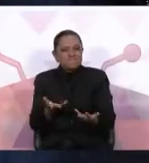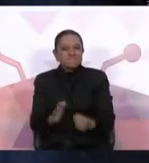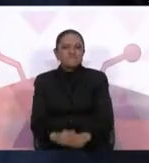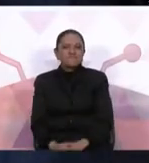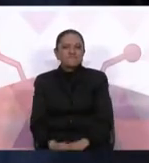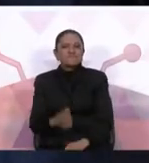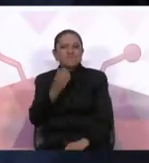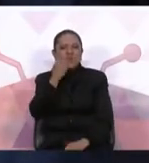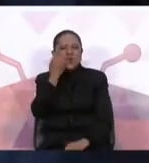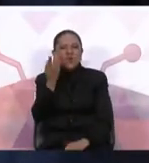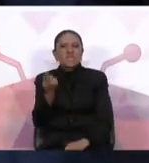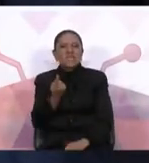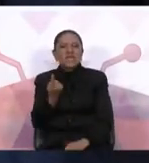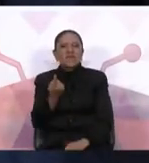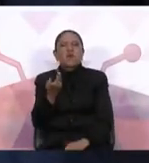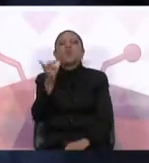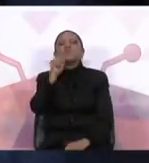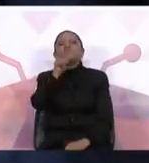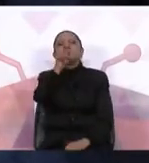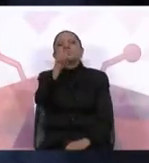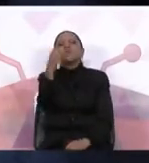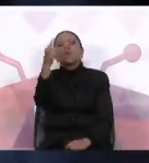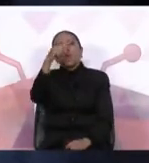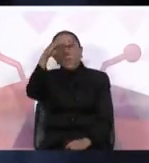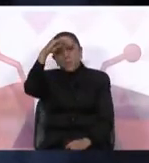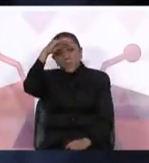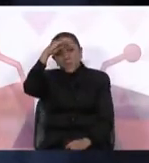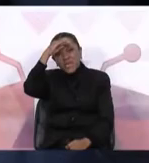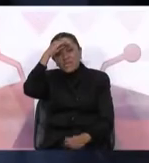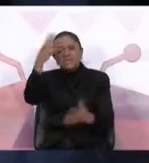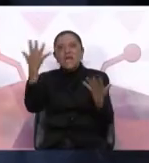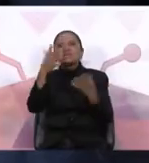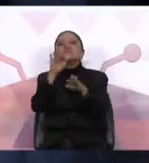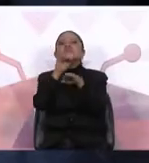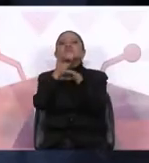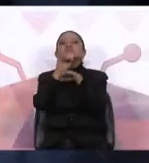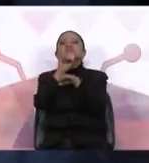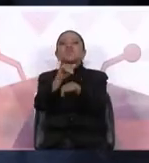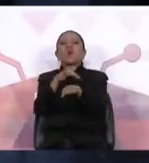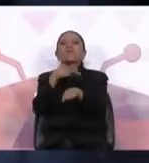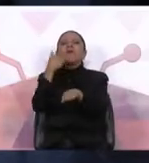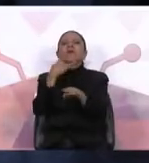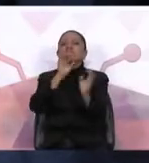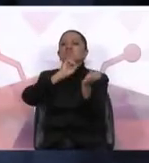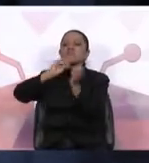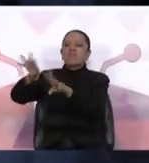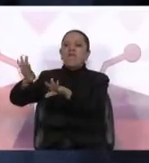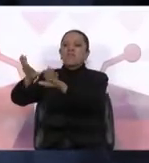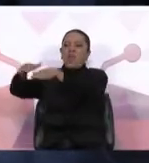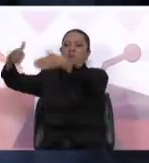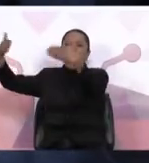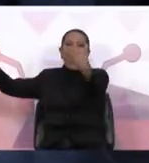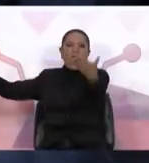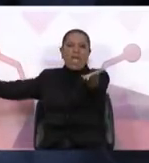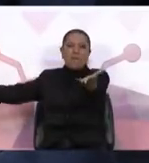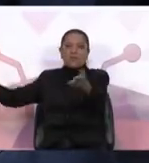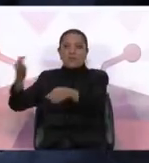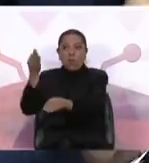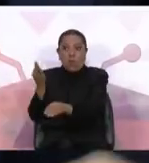qué piensas hacer respecto a los tiraderos a cielo abierto que el actual gobierno